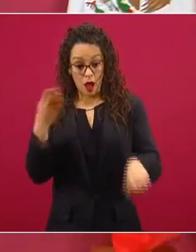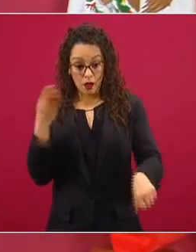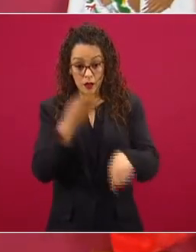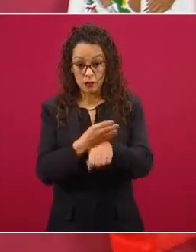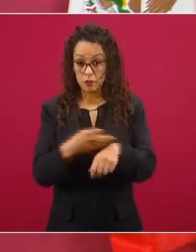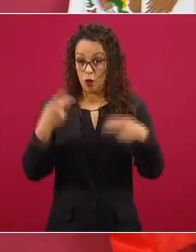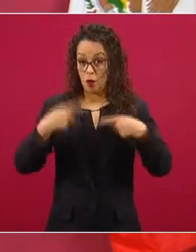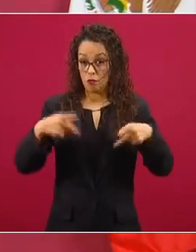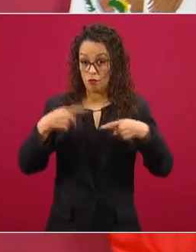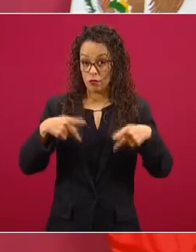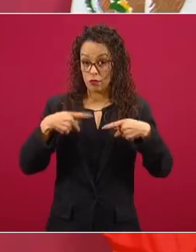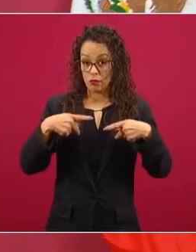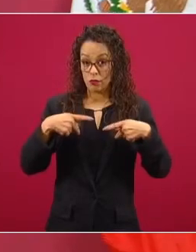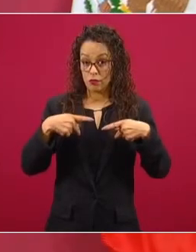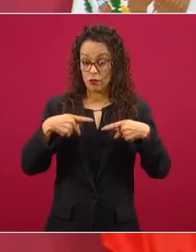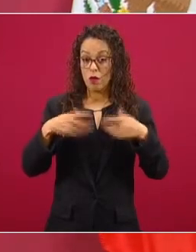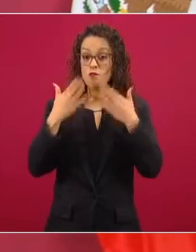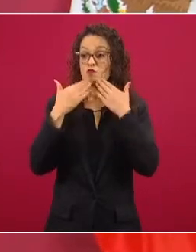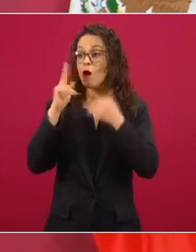pruebas.